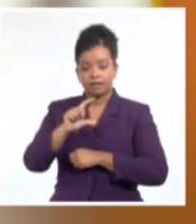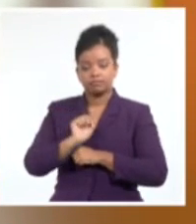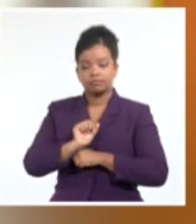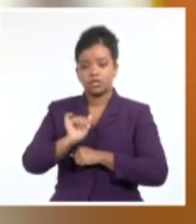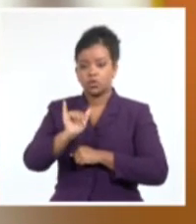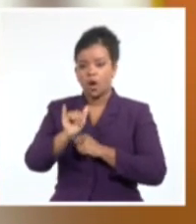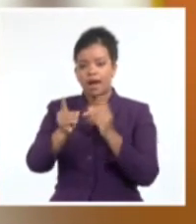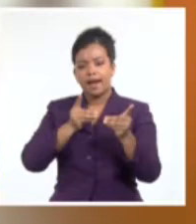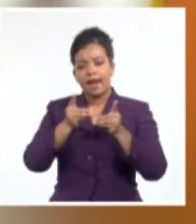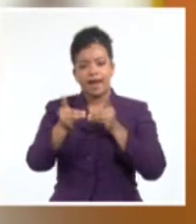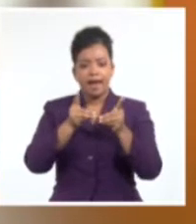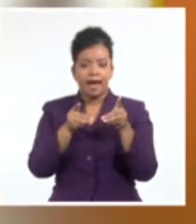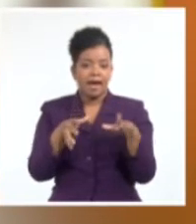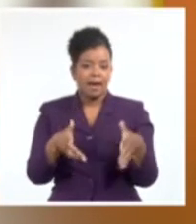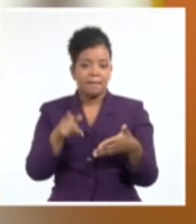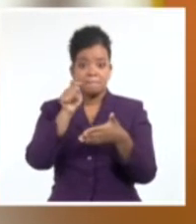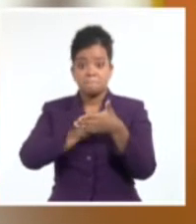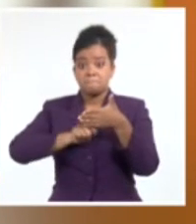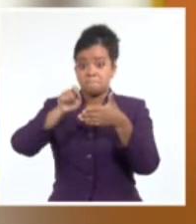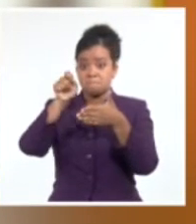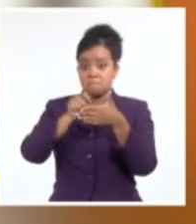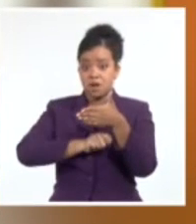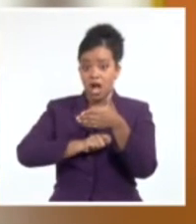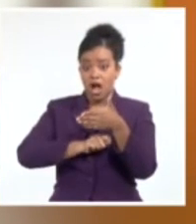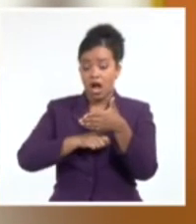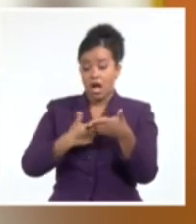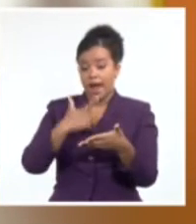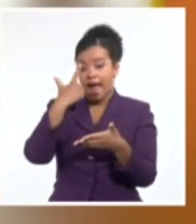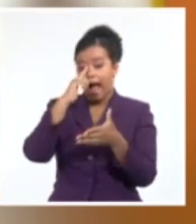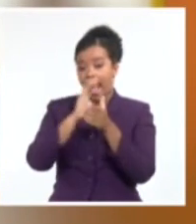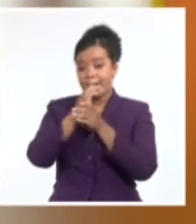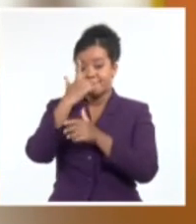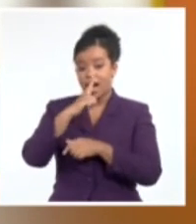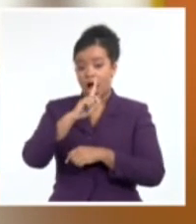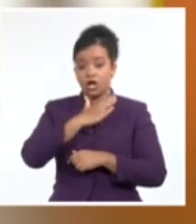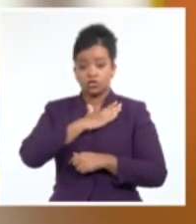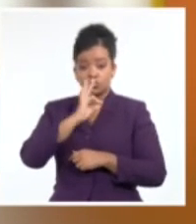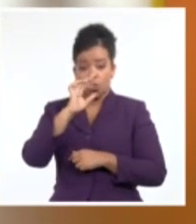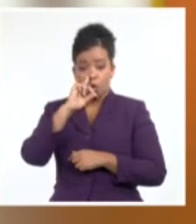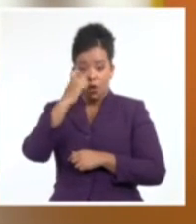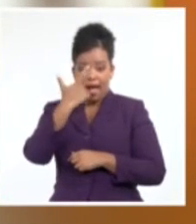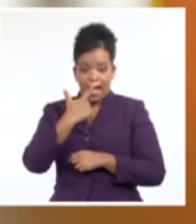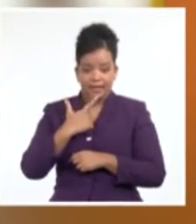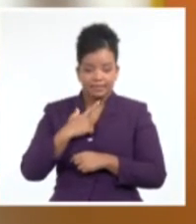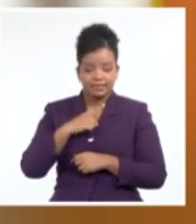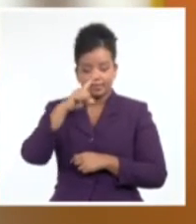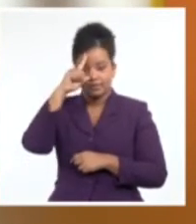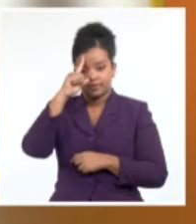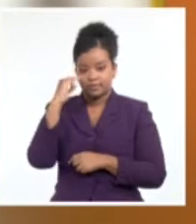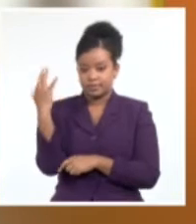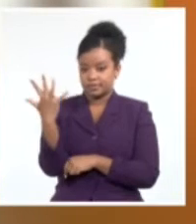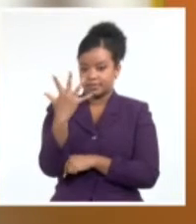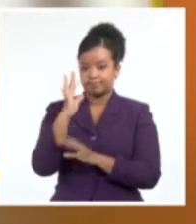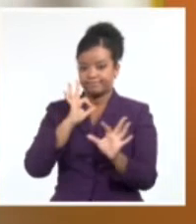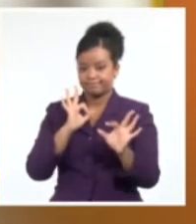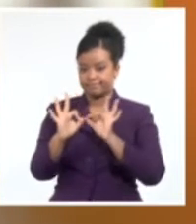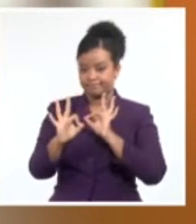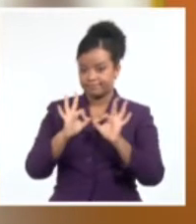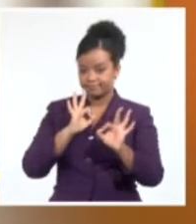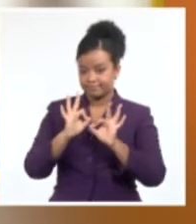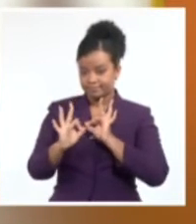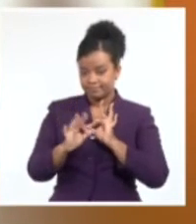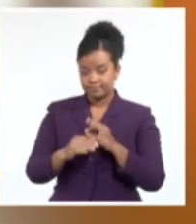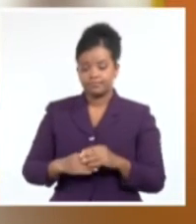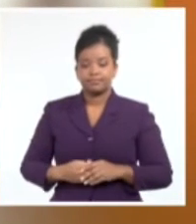planes para la recuperación del Amazonas, el fortalecimiento de la Organización del Tratado